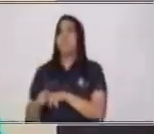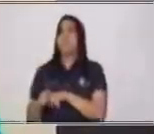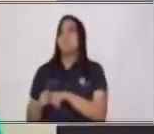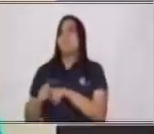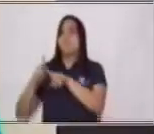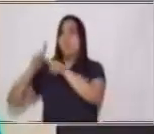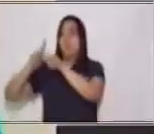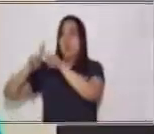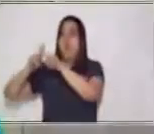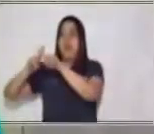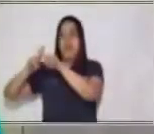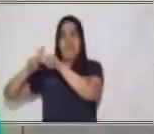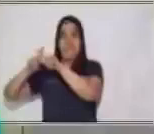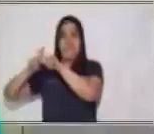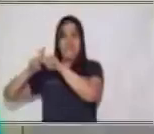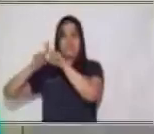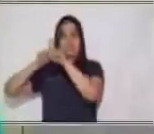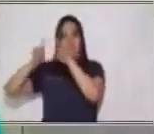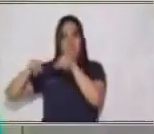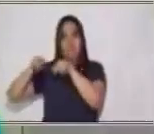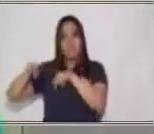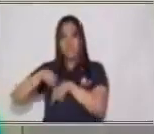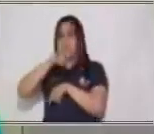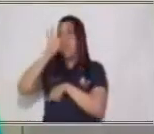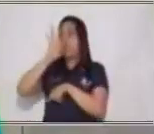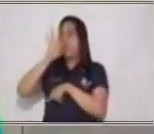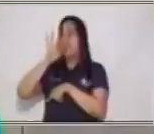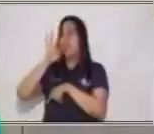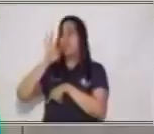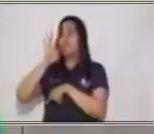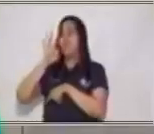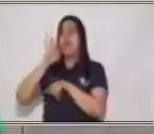que se eleva al cubo, menos